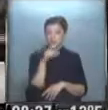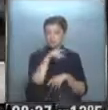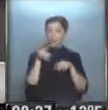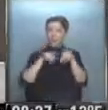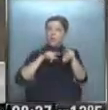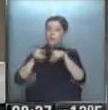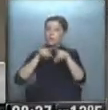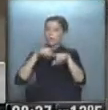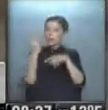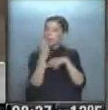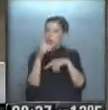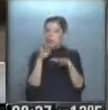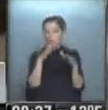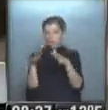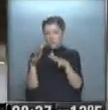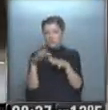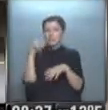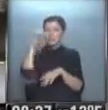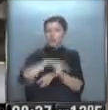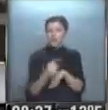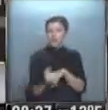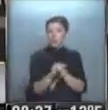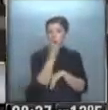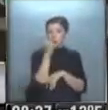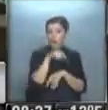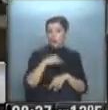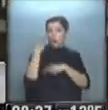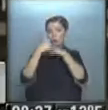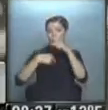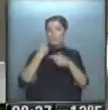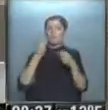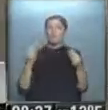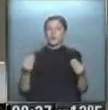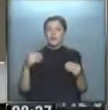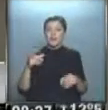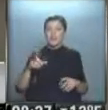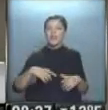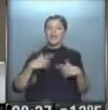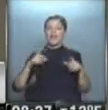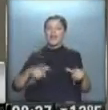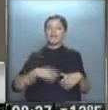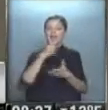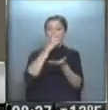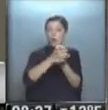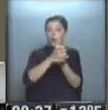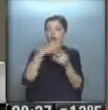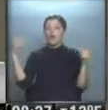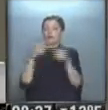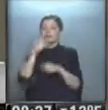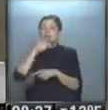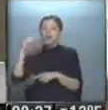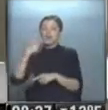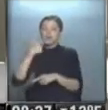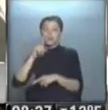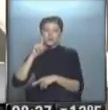de característica muy particular y con esta victoria mantiene sus chances de luchar por el título con Matías Rossi. Los pilotos compitieron